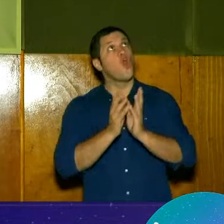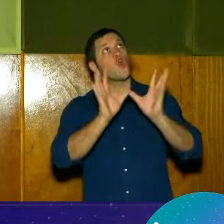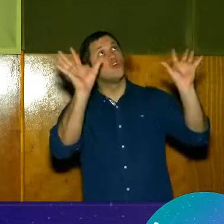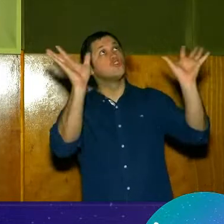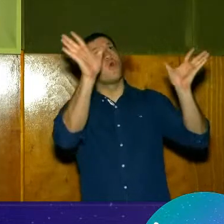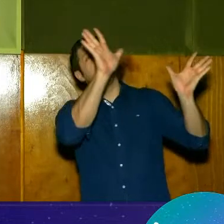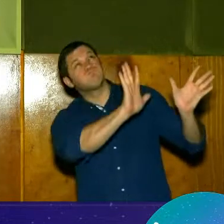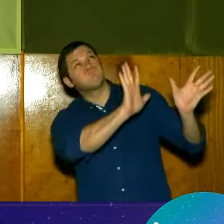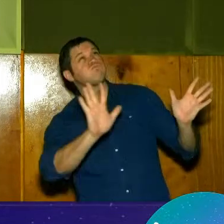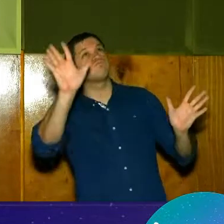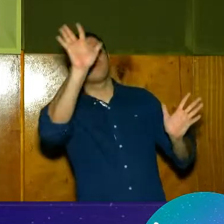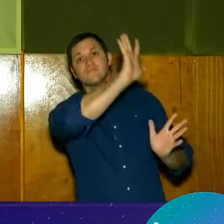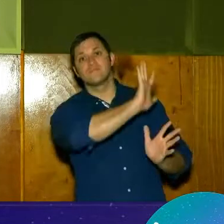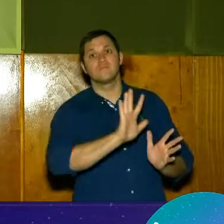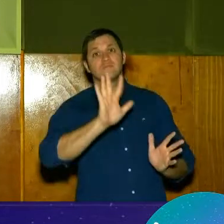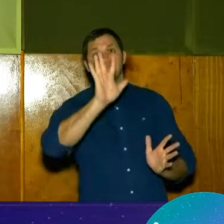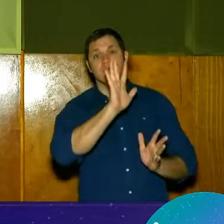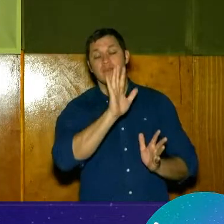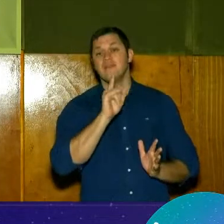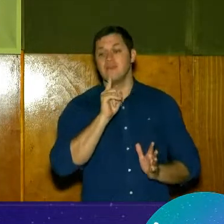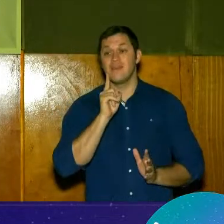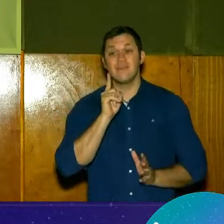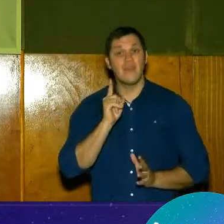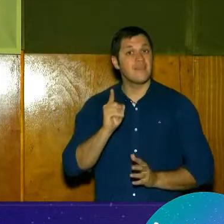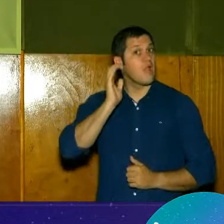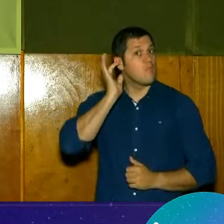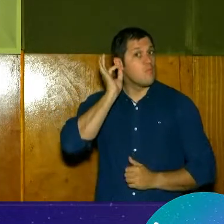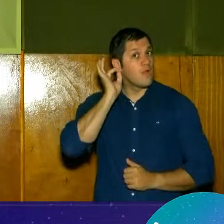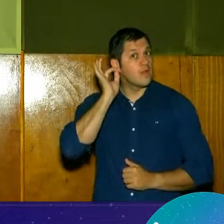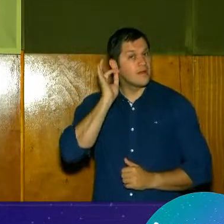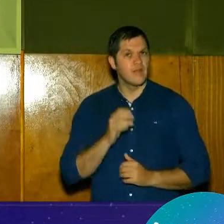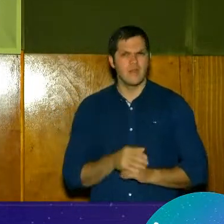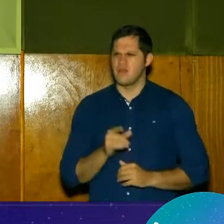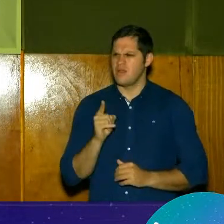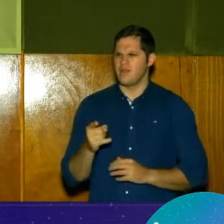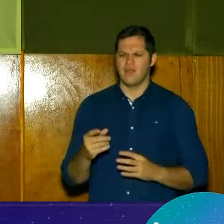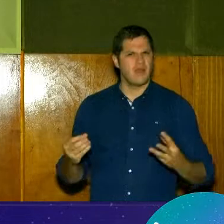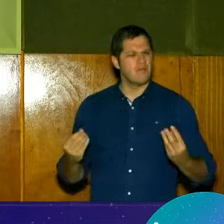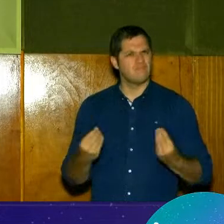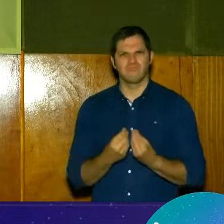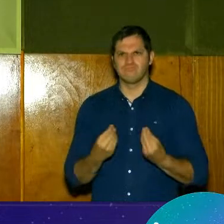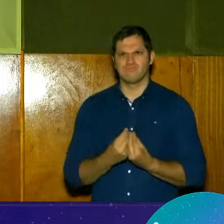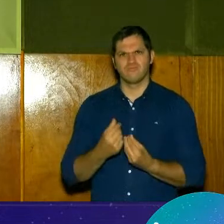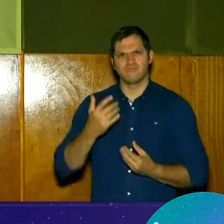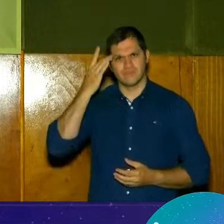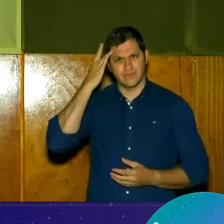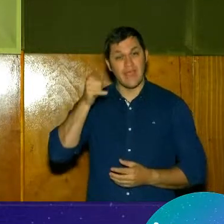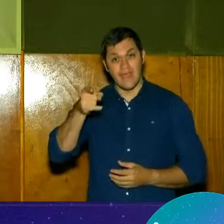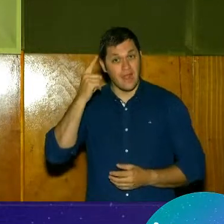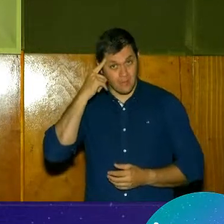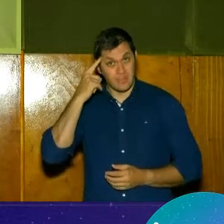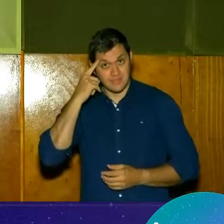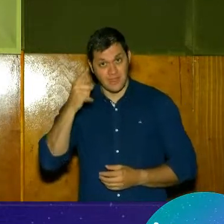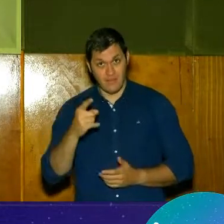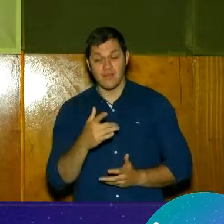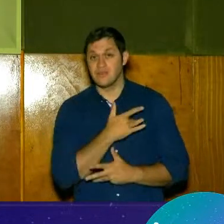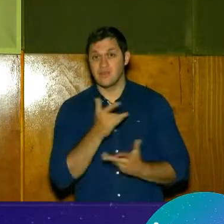entre lo que ella hacía y eso pero además también estudió cosmología